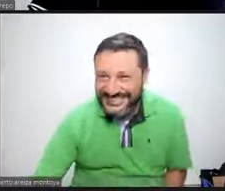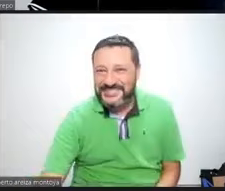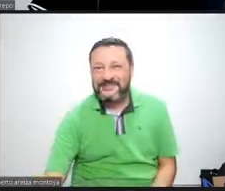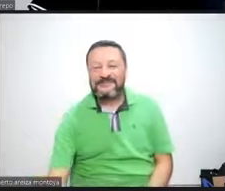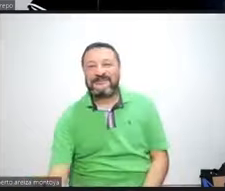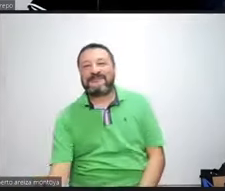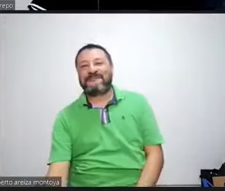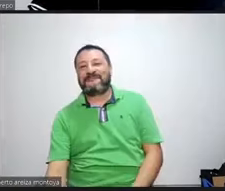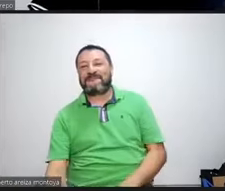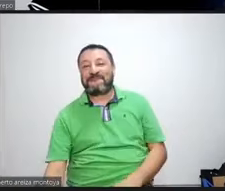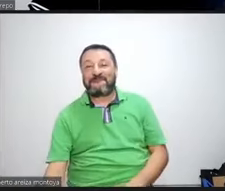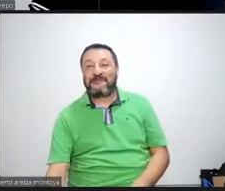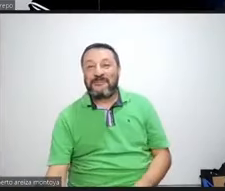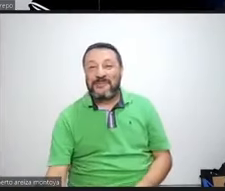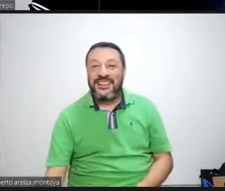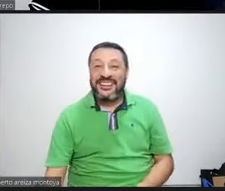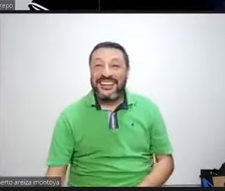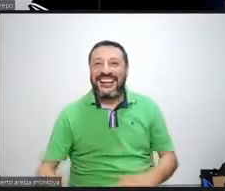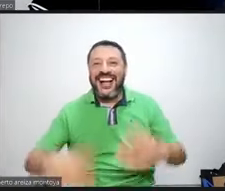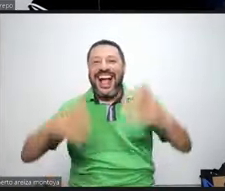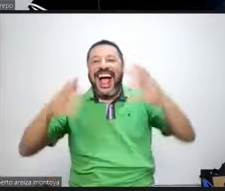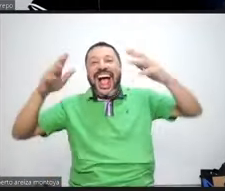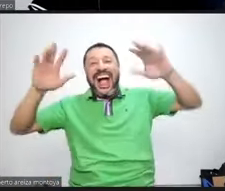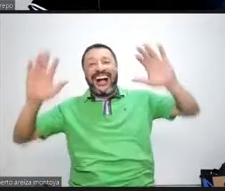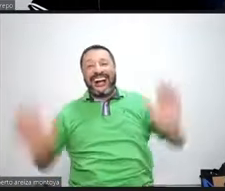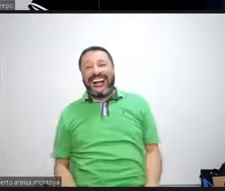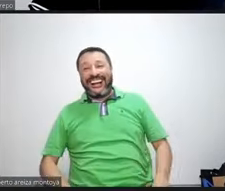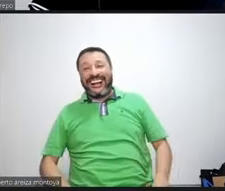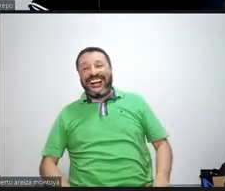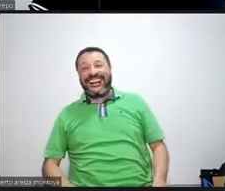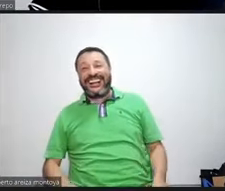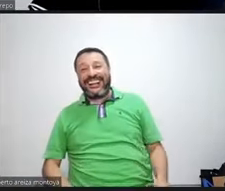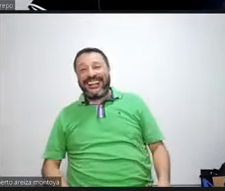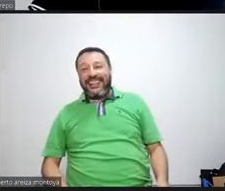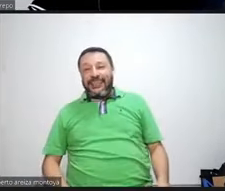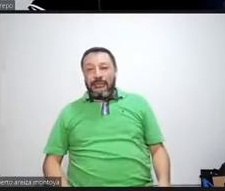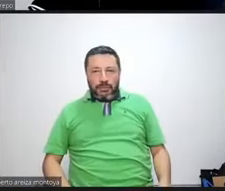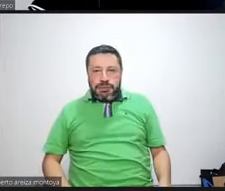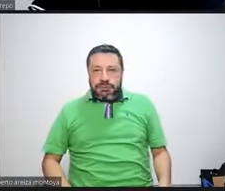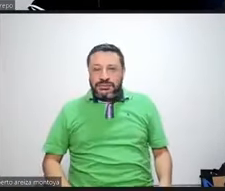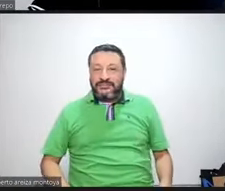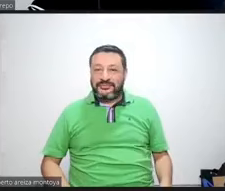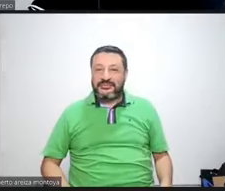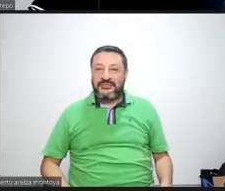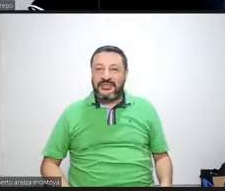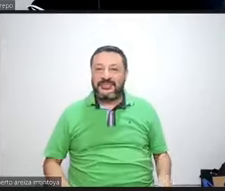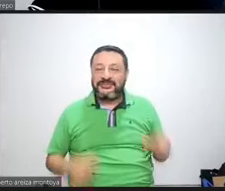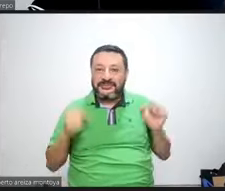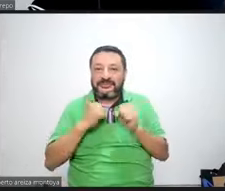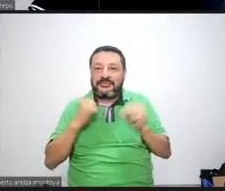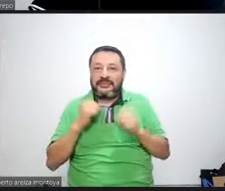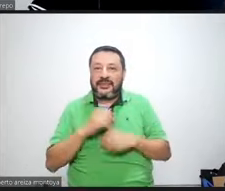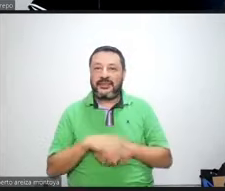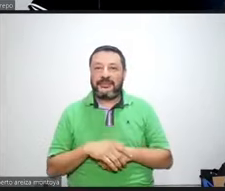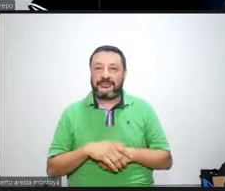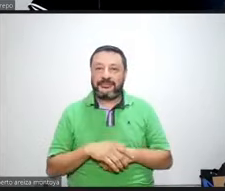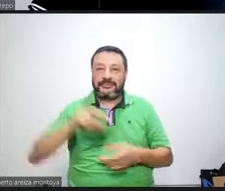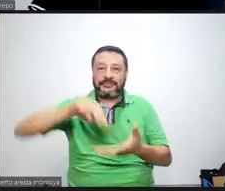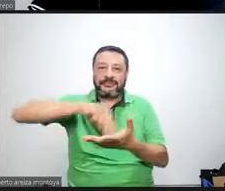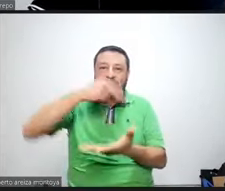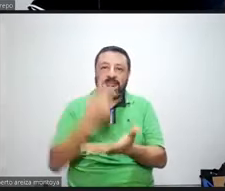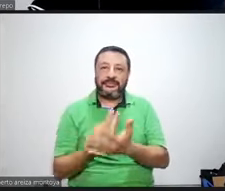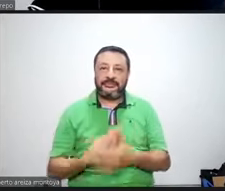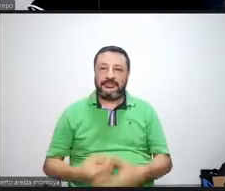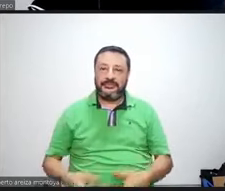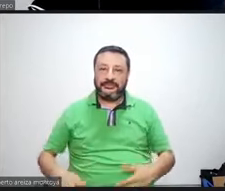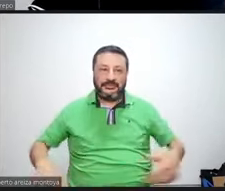Pero sí, no, o sea, toda mi vida he sufrido de eso, incluso cuando viajamos hacia lugares muy fríos, en gimnasia, como eso es prácticamente un vestido